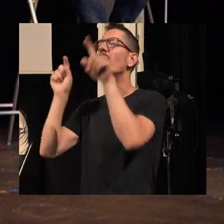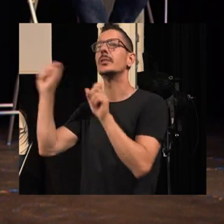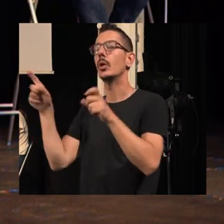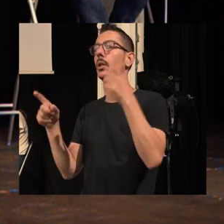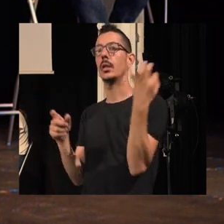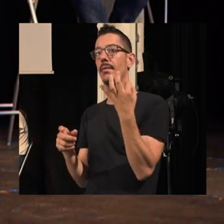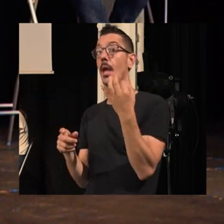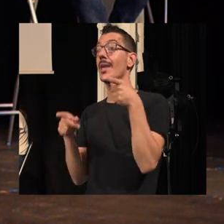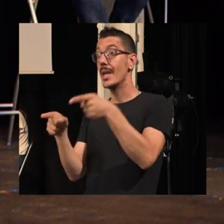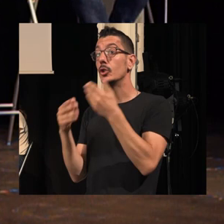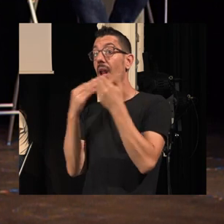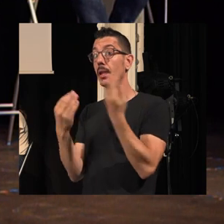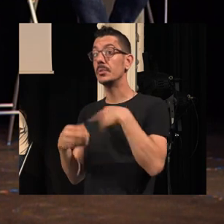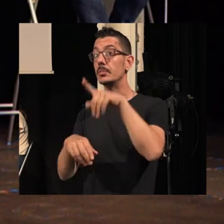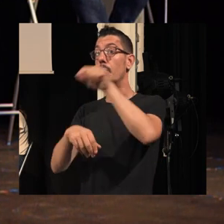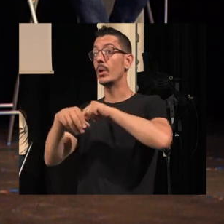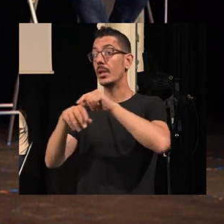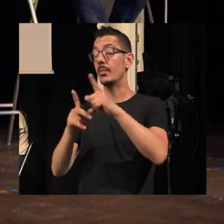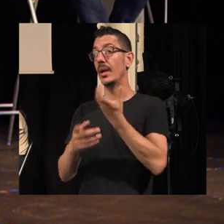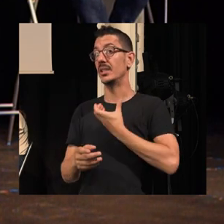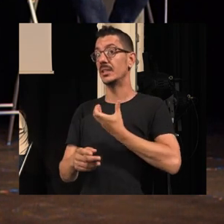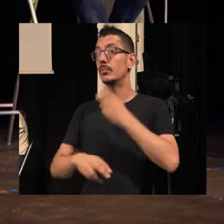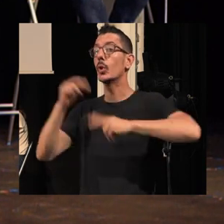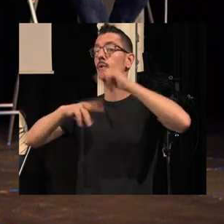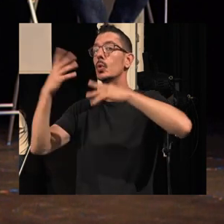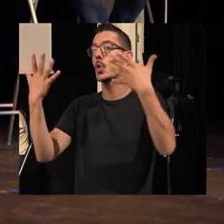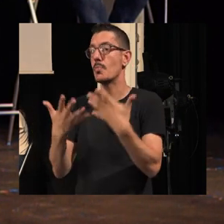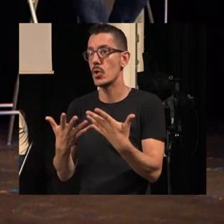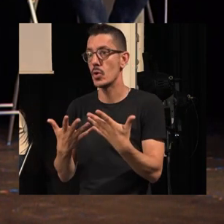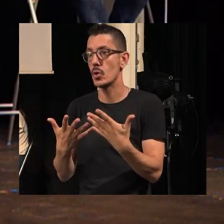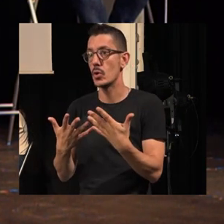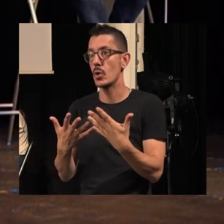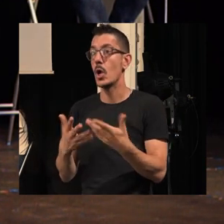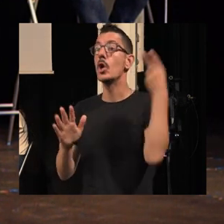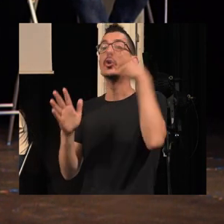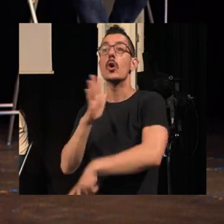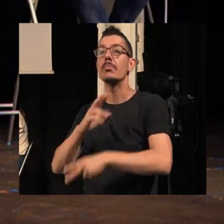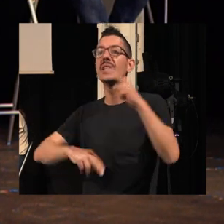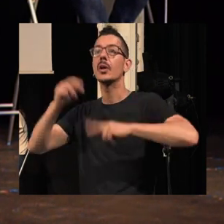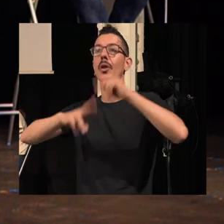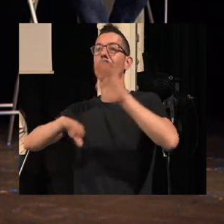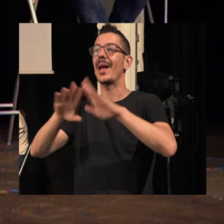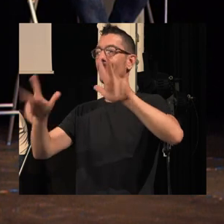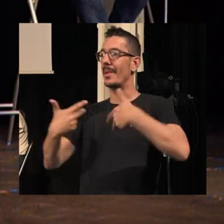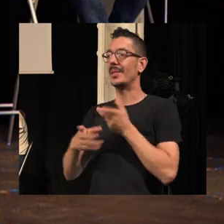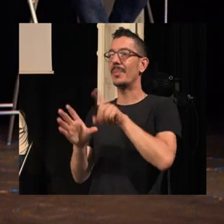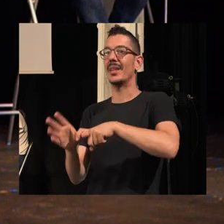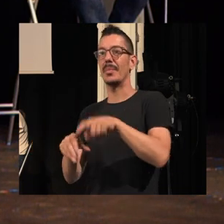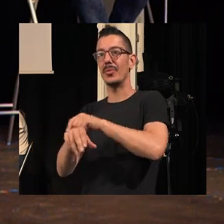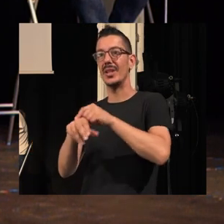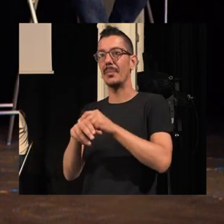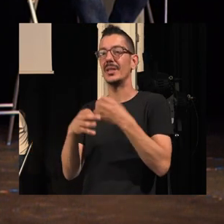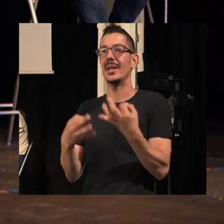ese municipalismo, cómo se construye la norma para poder participar políticamente, qué sujetos